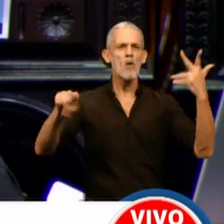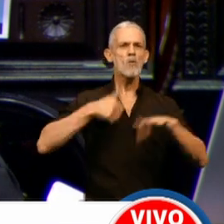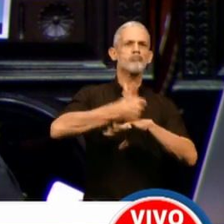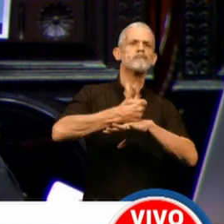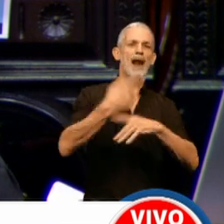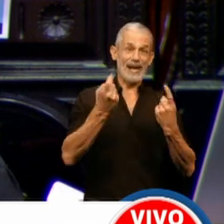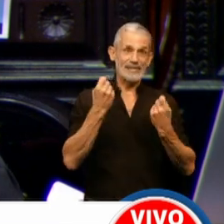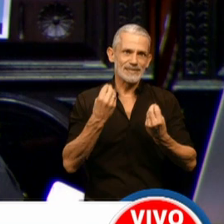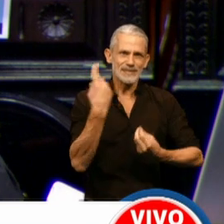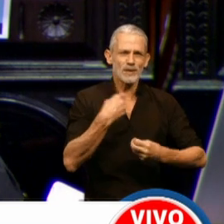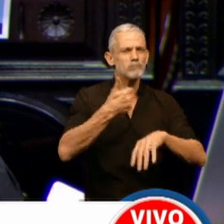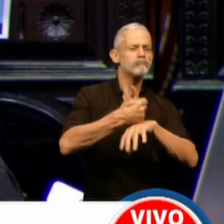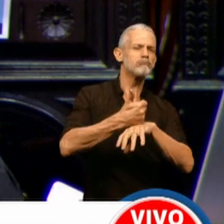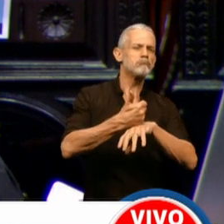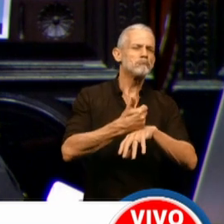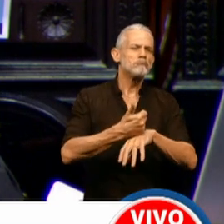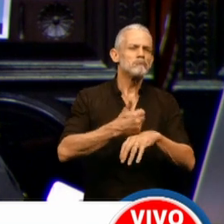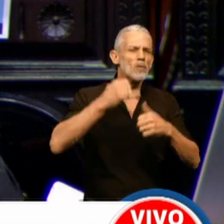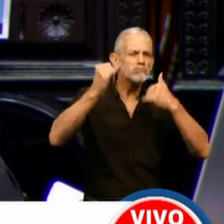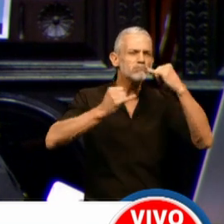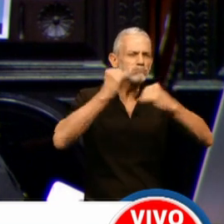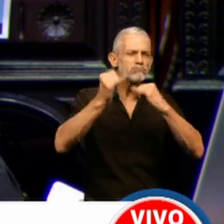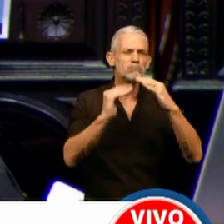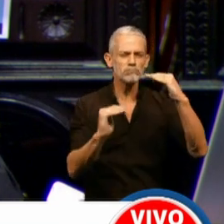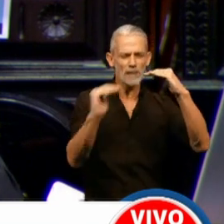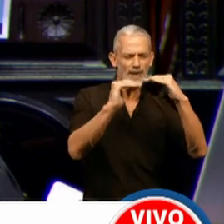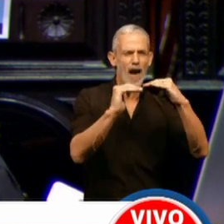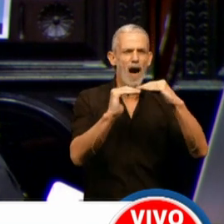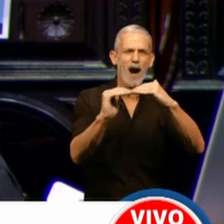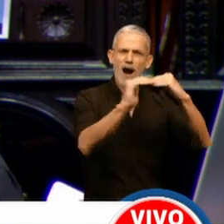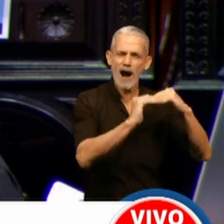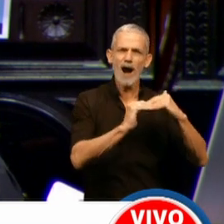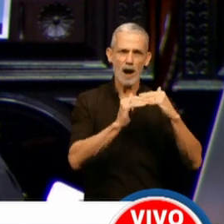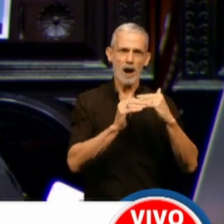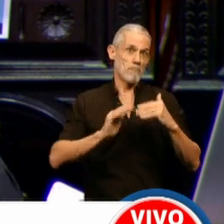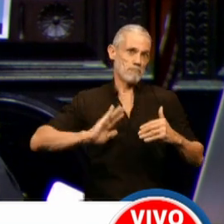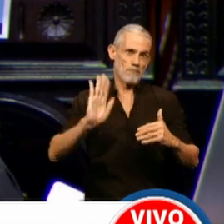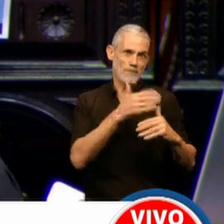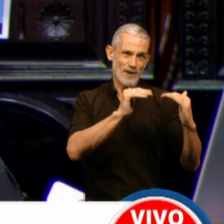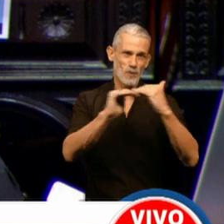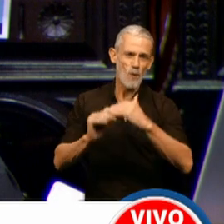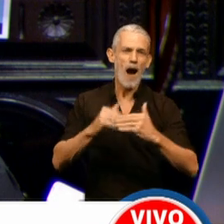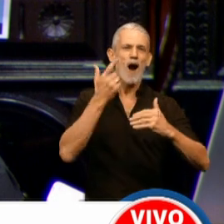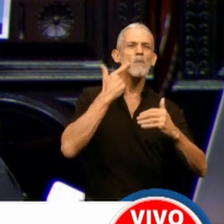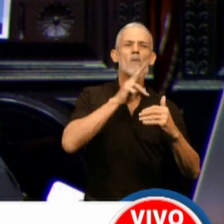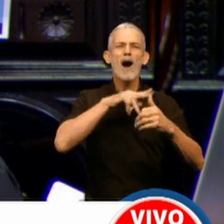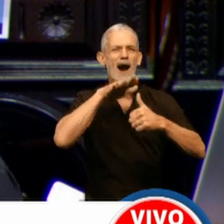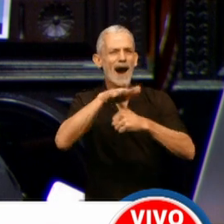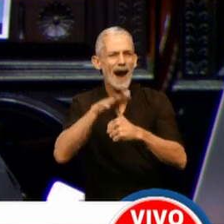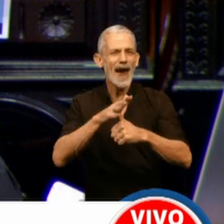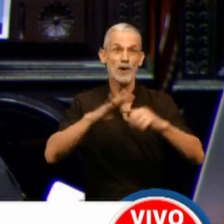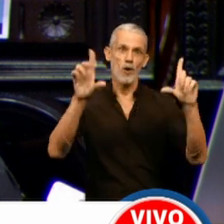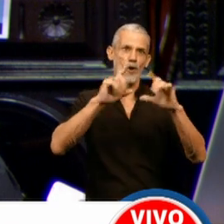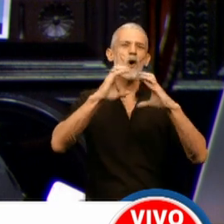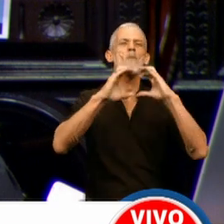necesitamos generar ese relato de equidad y con una transversalidad de género en la comunicación